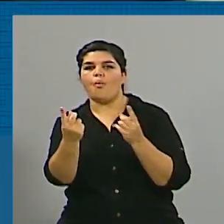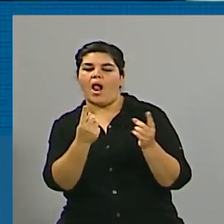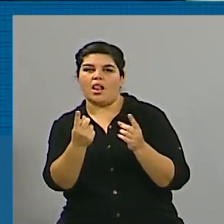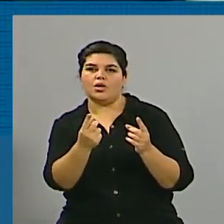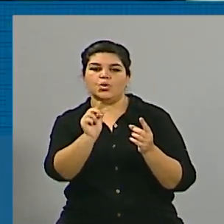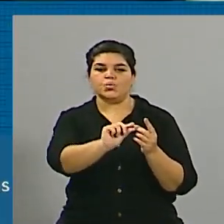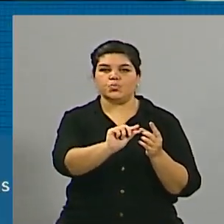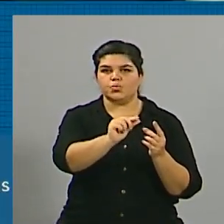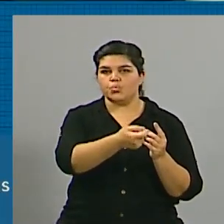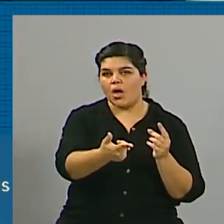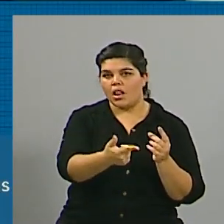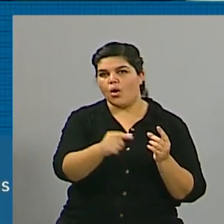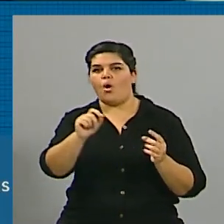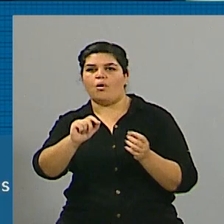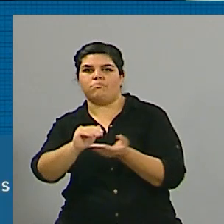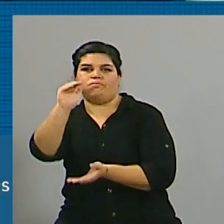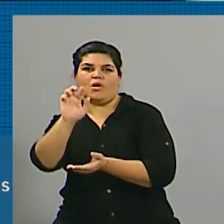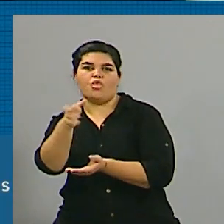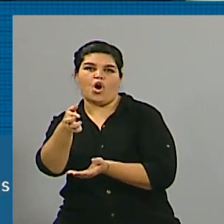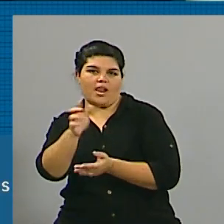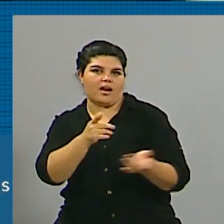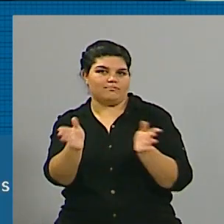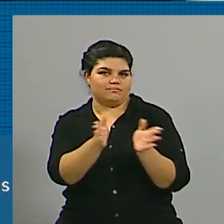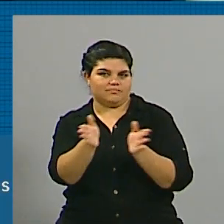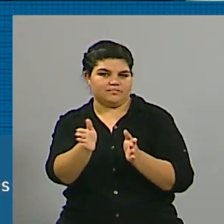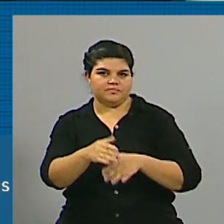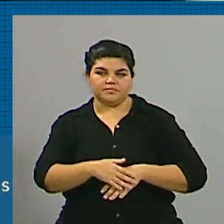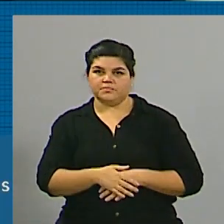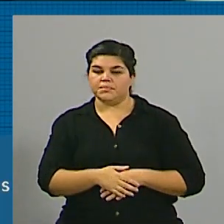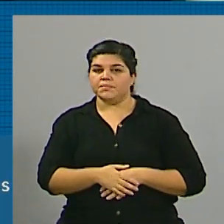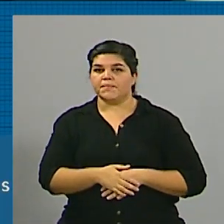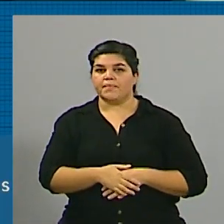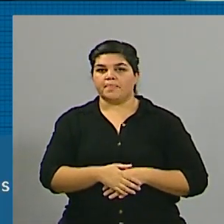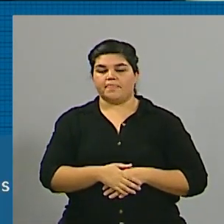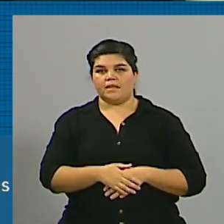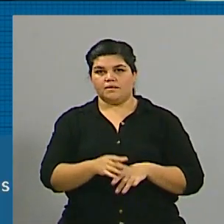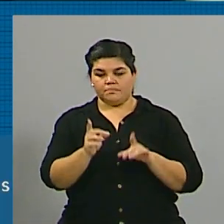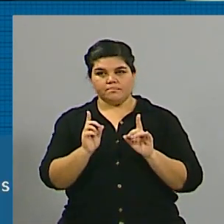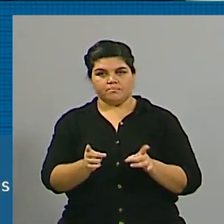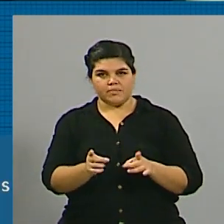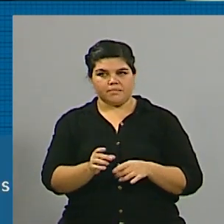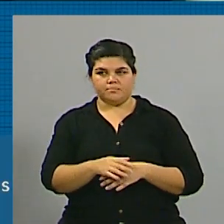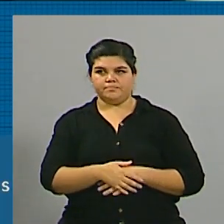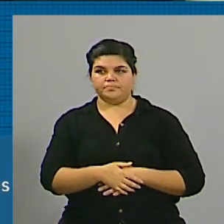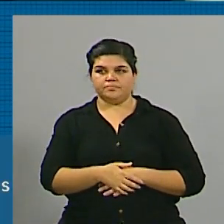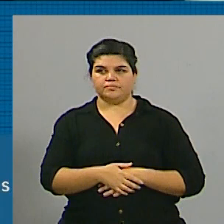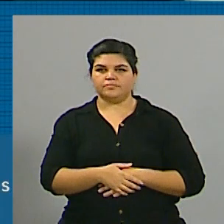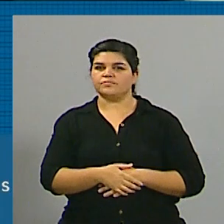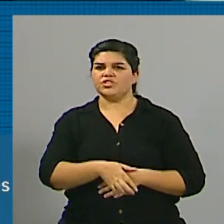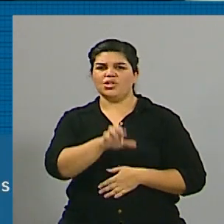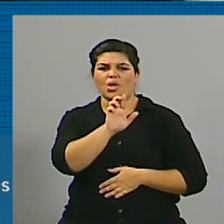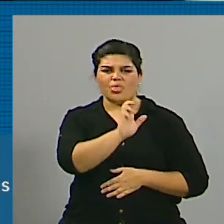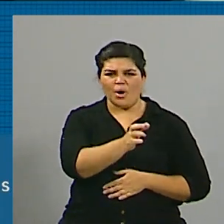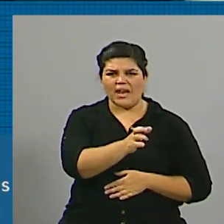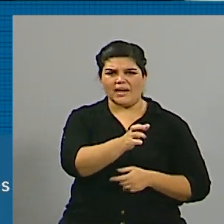partir de esto que vos decías, ¿no? Y de una realidad que tenemos en la Argentina. Está la cantidad diferente de dólares que hay a la